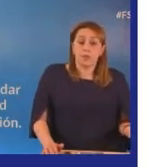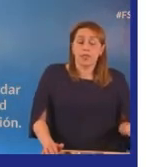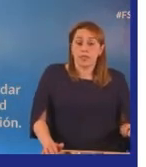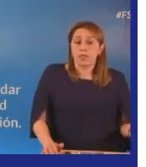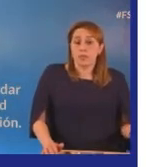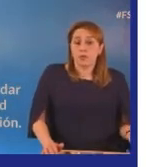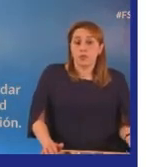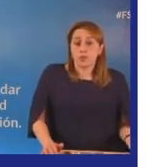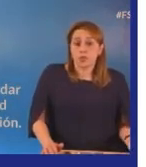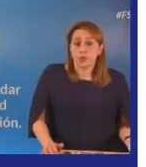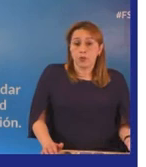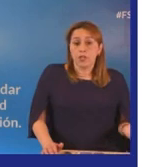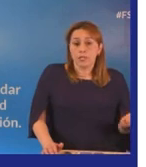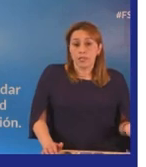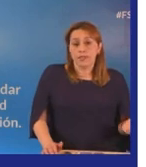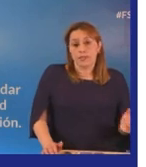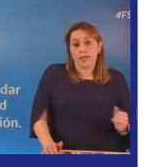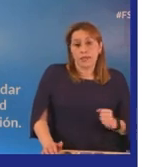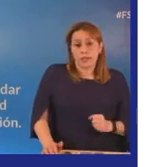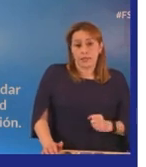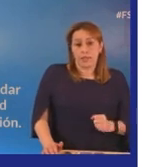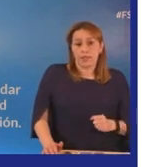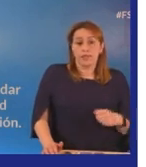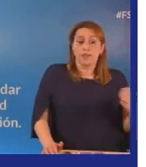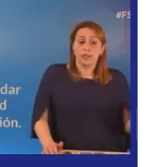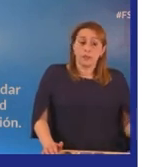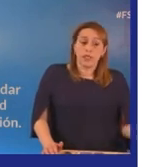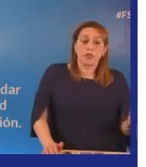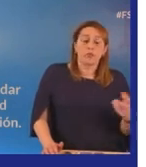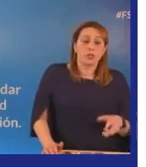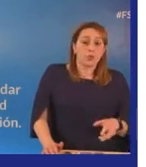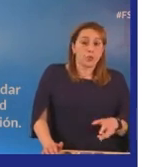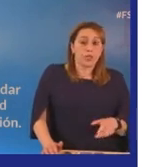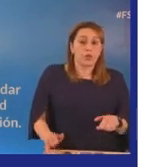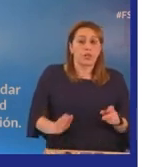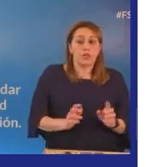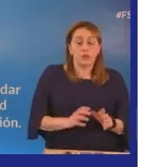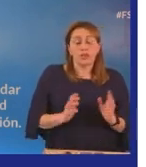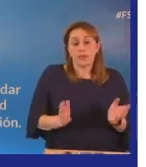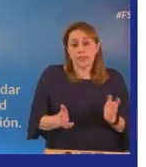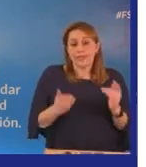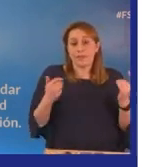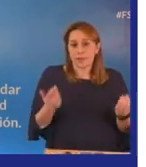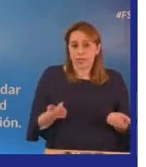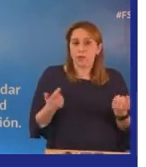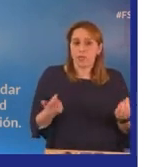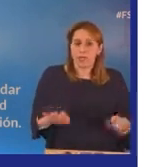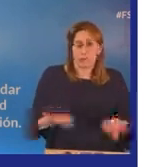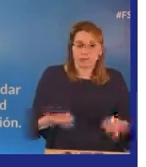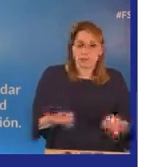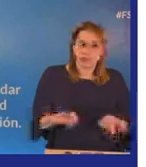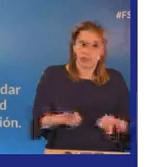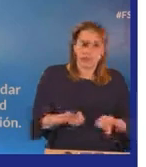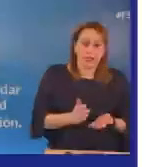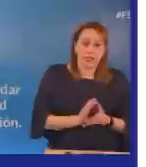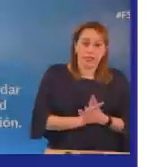que pueda mantenerse mucho mejor y darles calidad de vida, tanto a él como a su cuidador en lo referente al manejo en